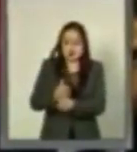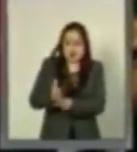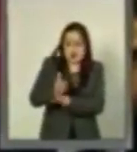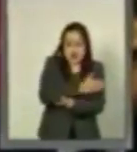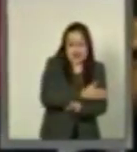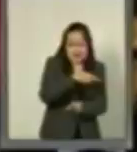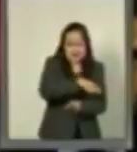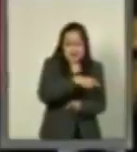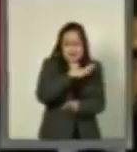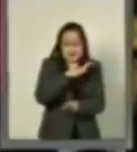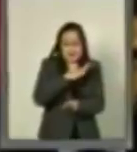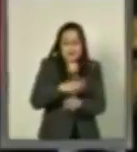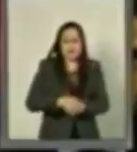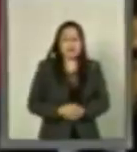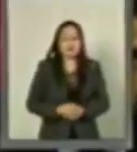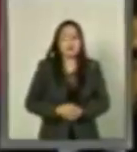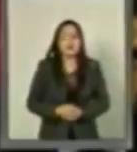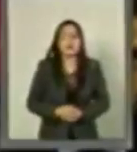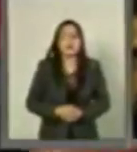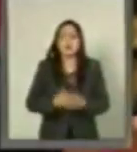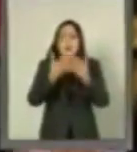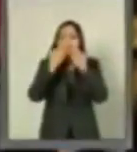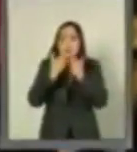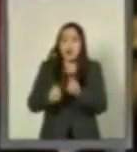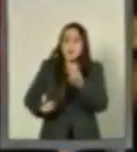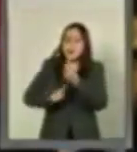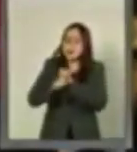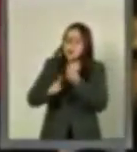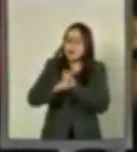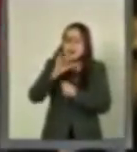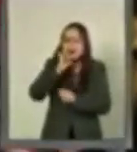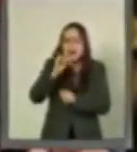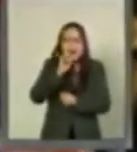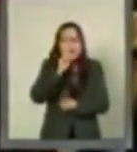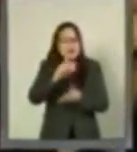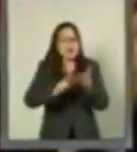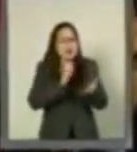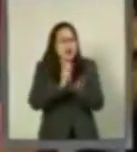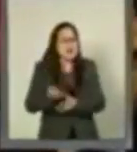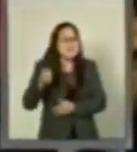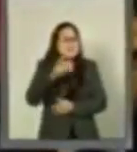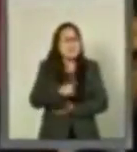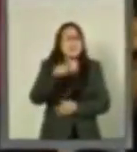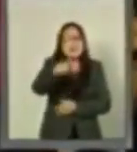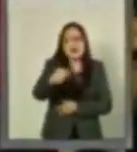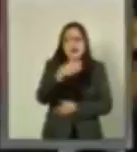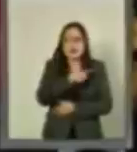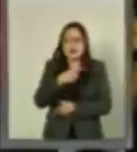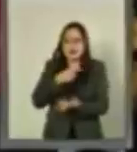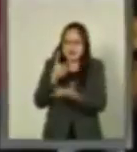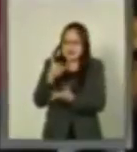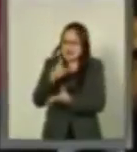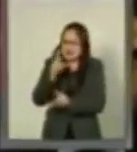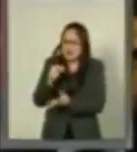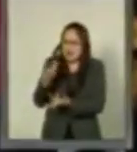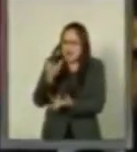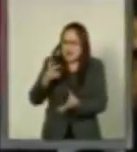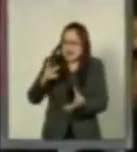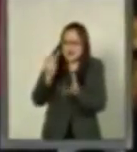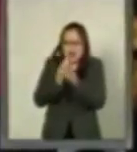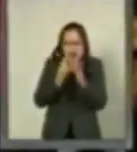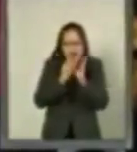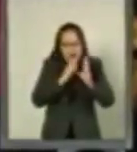en funciones, porque no había ningún problema, y porque la ley no lo obligaba, digámoslo de alguna manera, no formó un solo